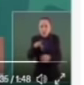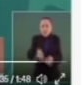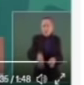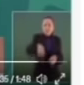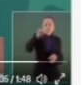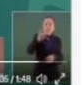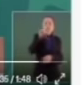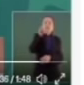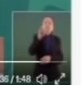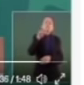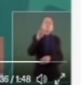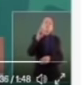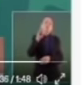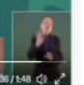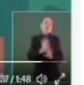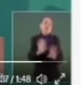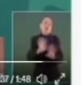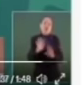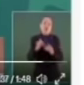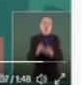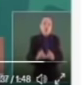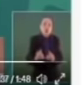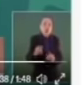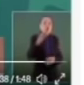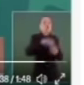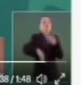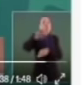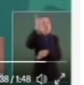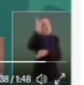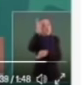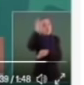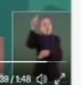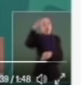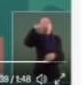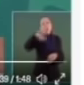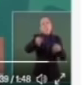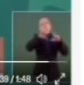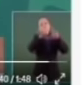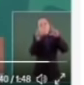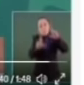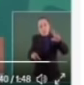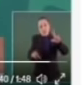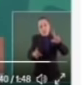de la nación es decir solo loba